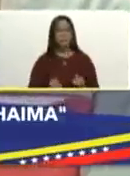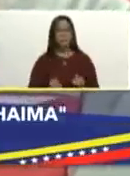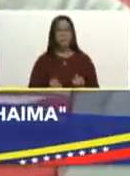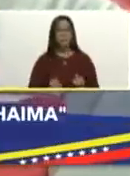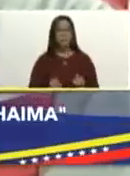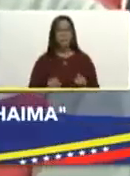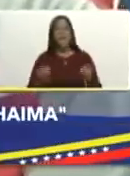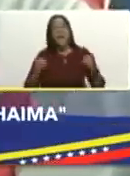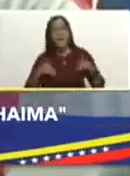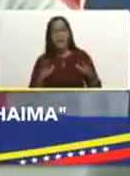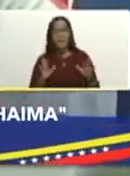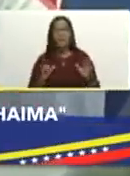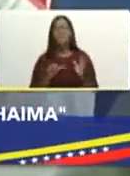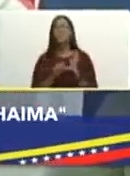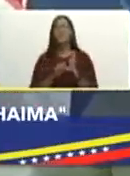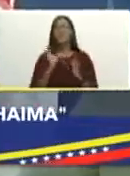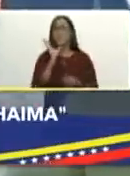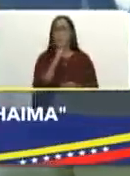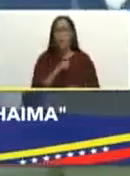a veces de donde no hay,